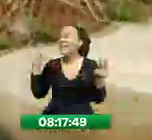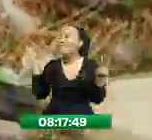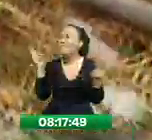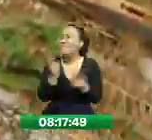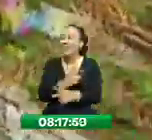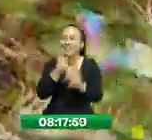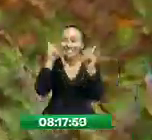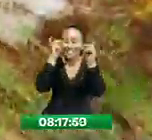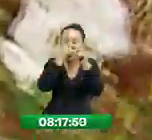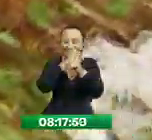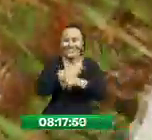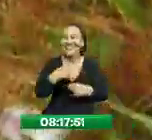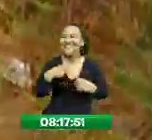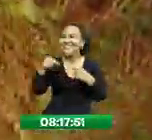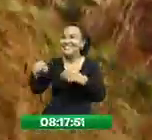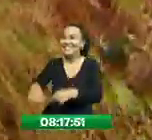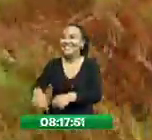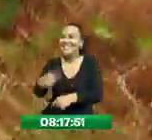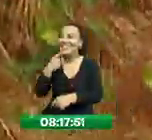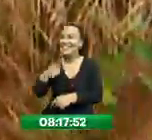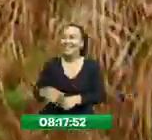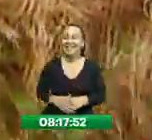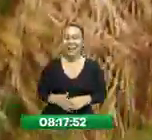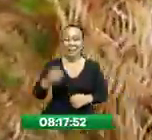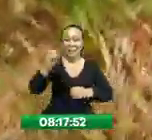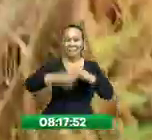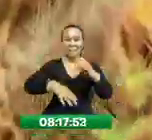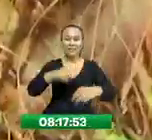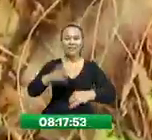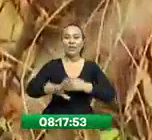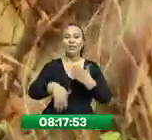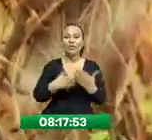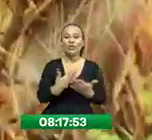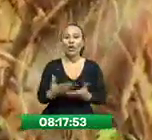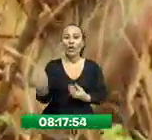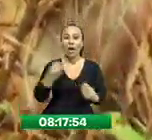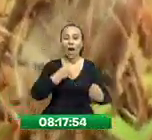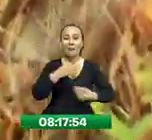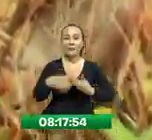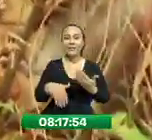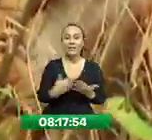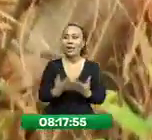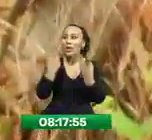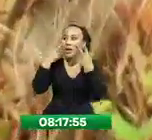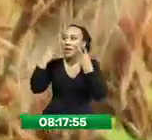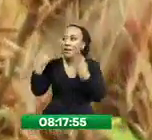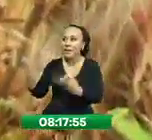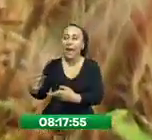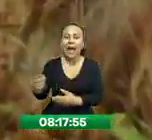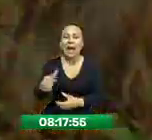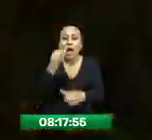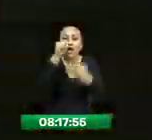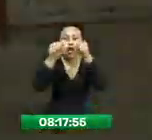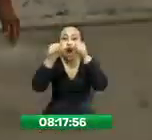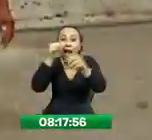casas de madera. Según lo que dicen los habitantes del sector, son utilizadas para el consumo de los